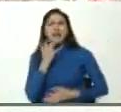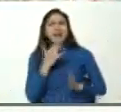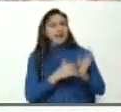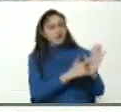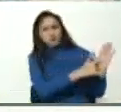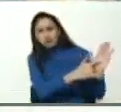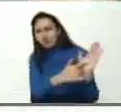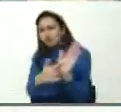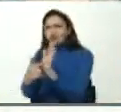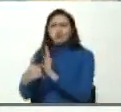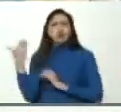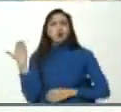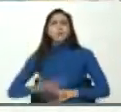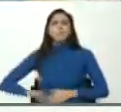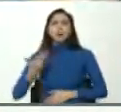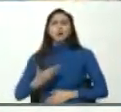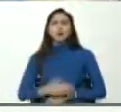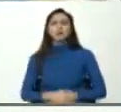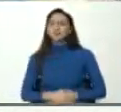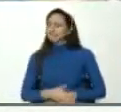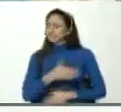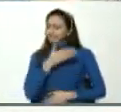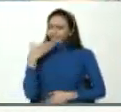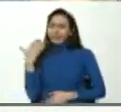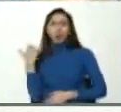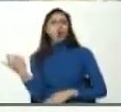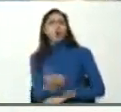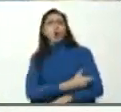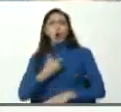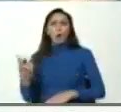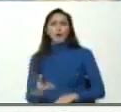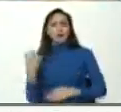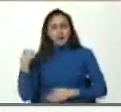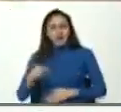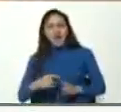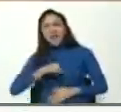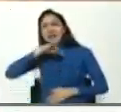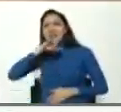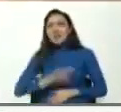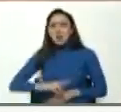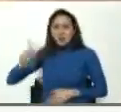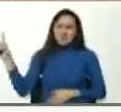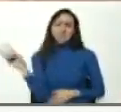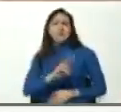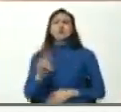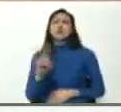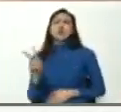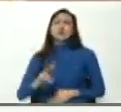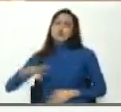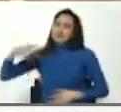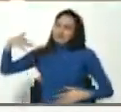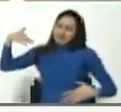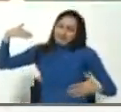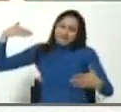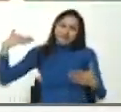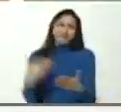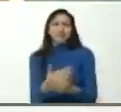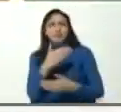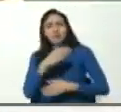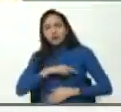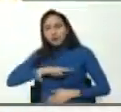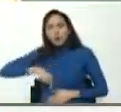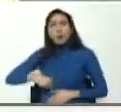sin lugar a duda el mejor gobernador que haya tenido nuestro país en todos los años que